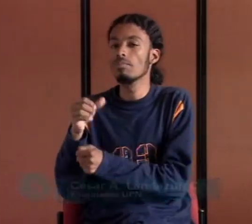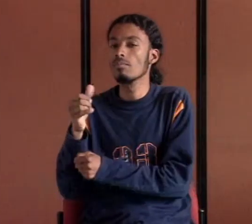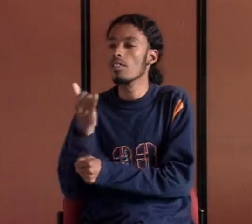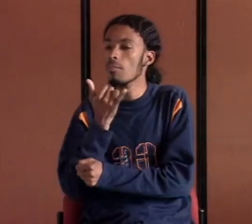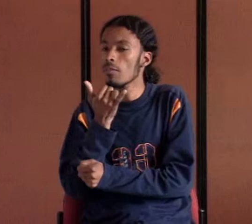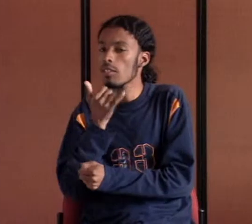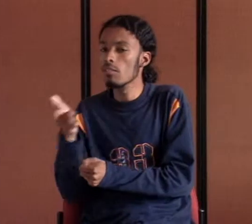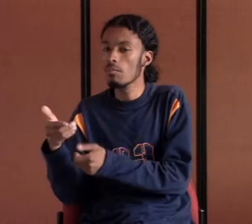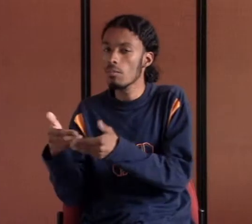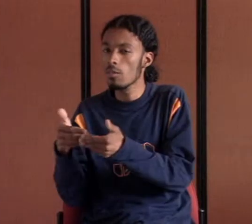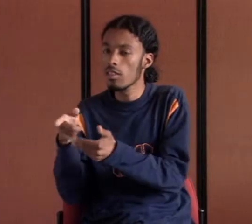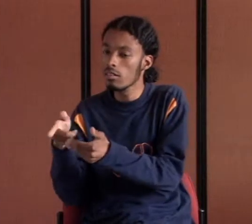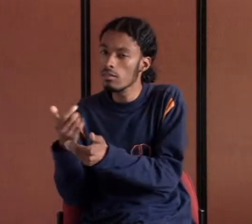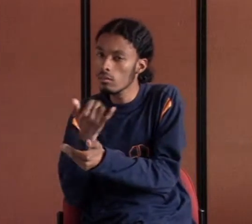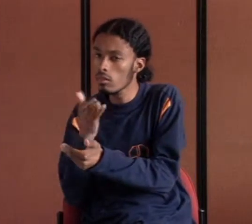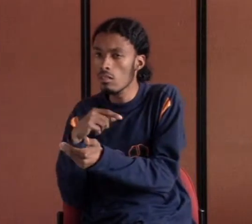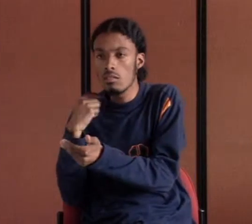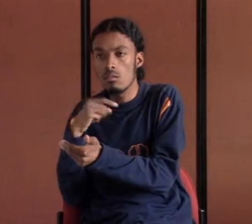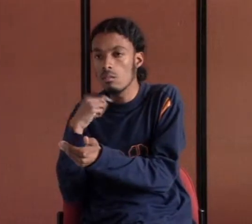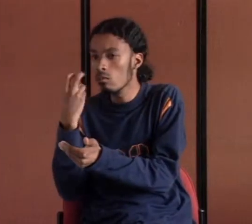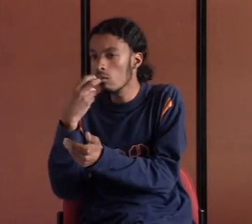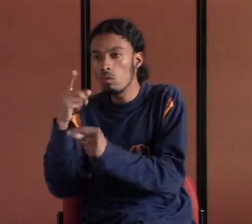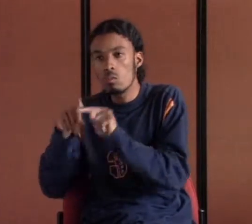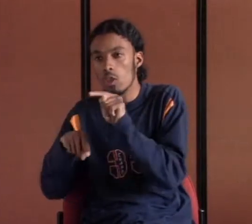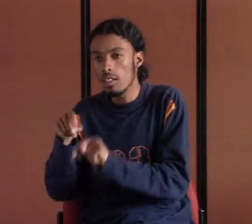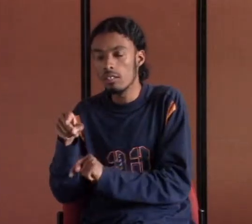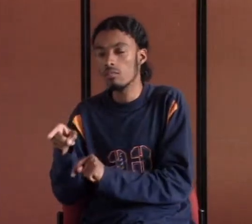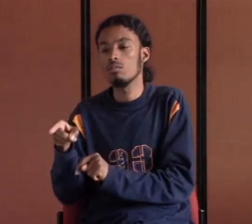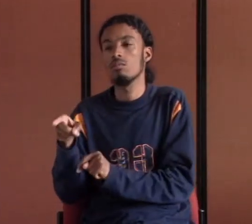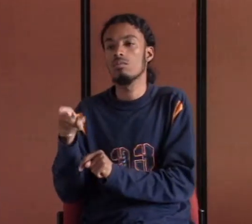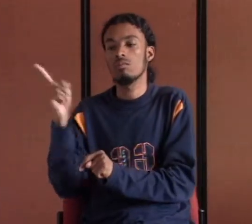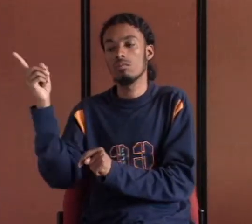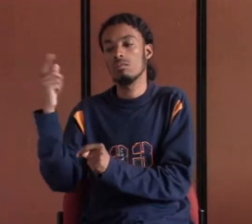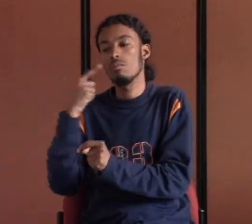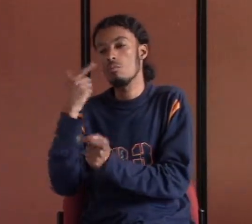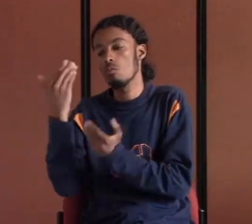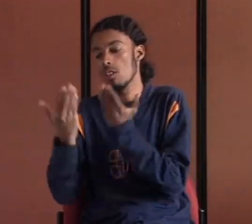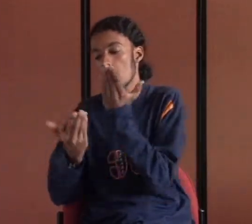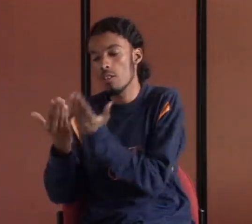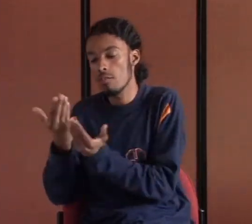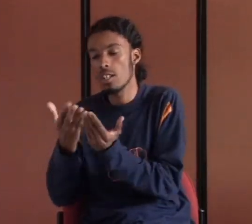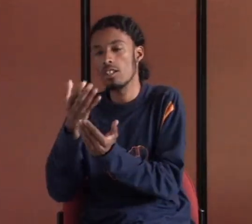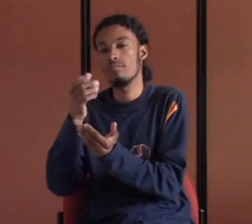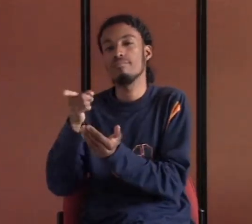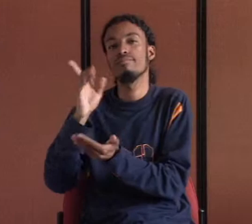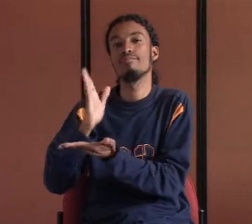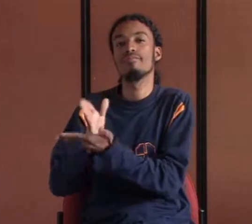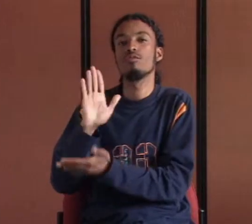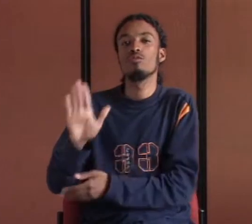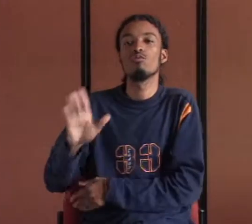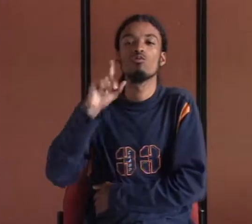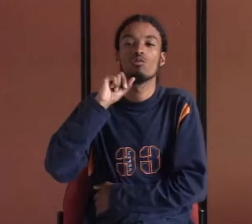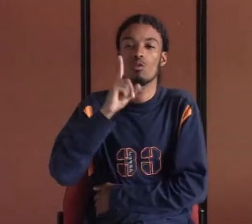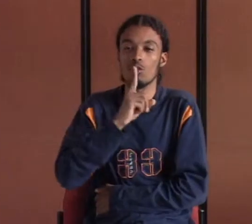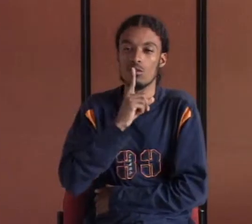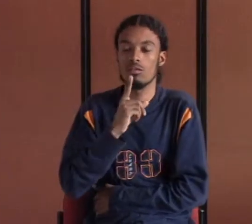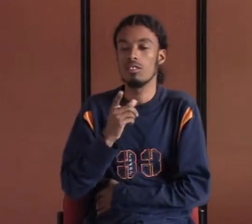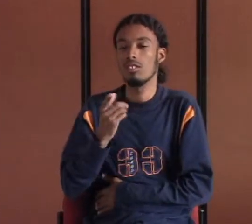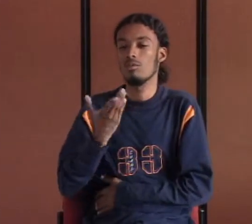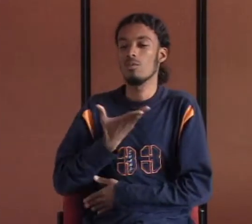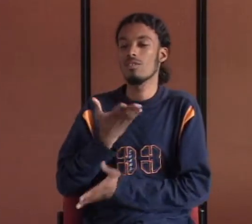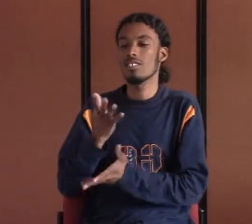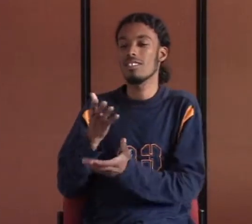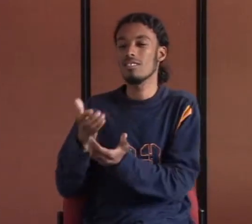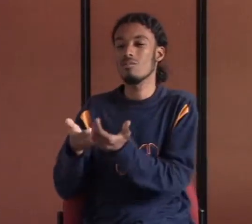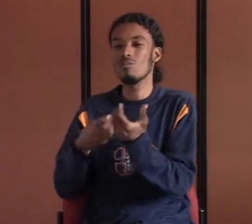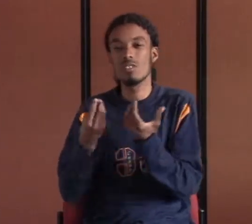Me llevaron al médico, me hicieron las pruebas y se dieron cuenta que yo era sordo. Entonces mis padres empezaron a buscar